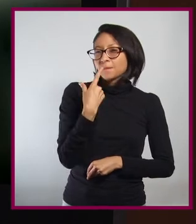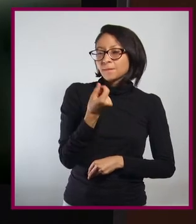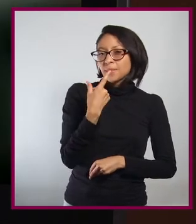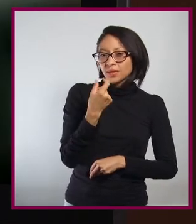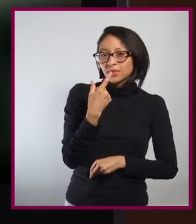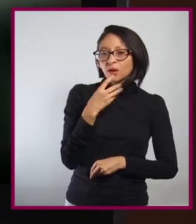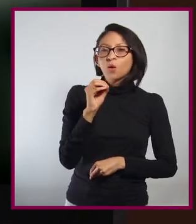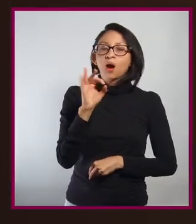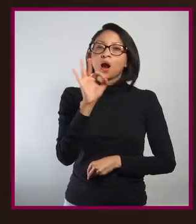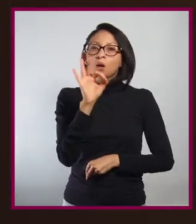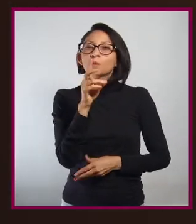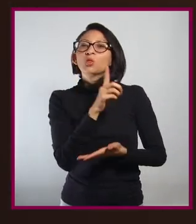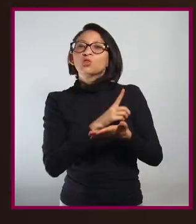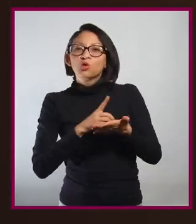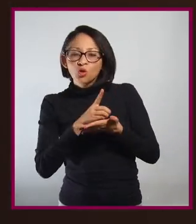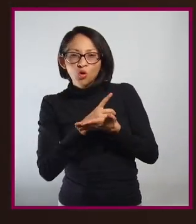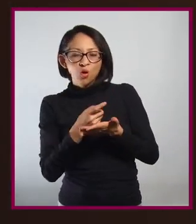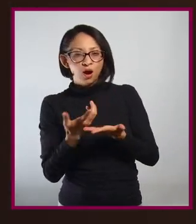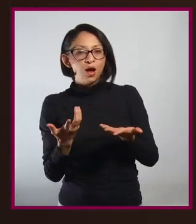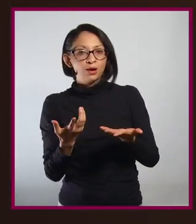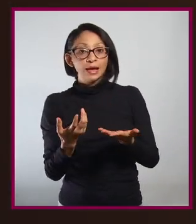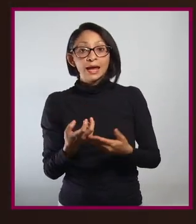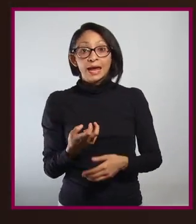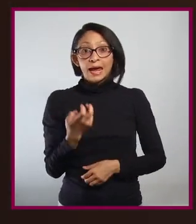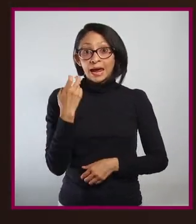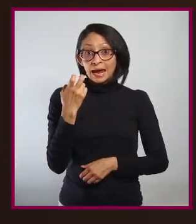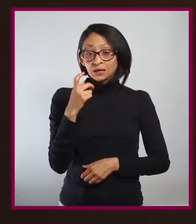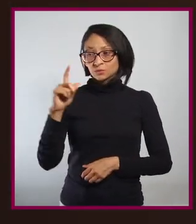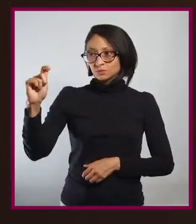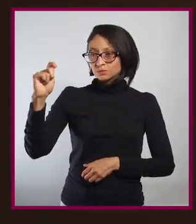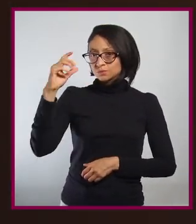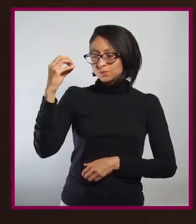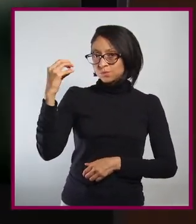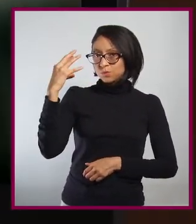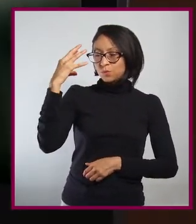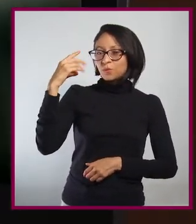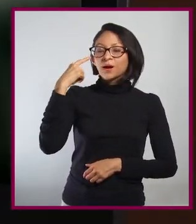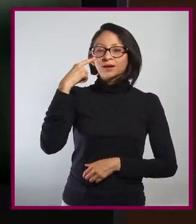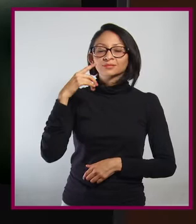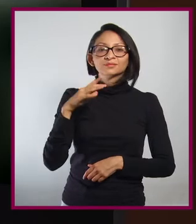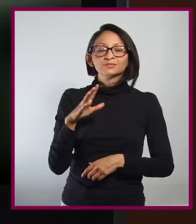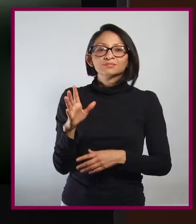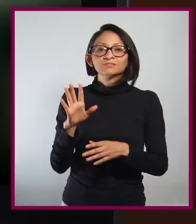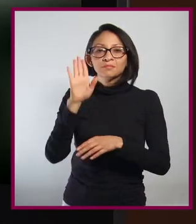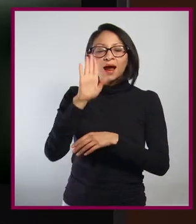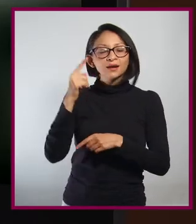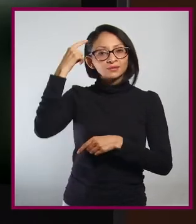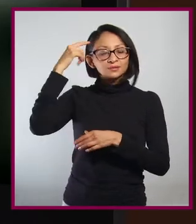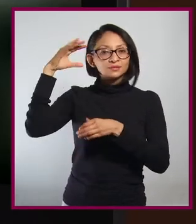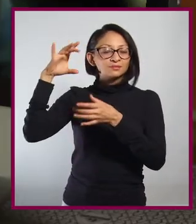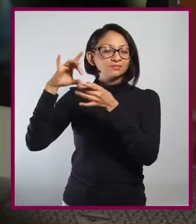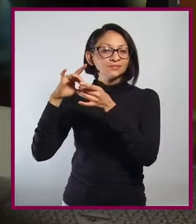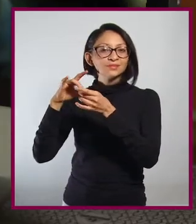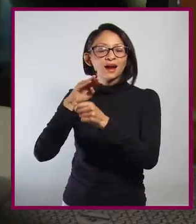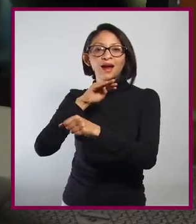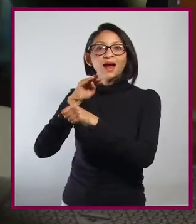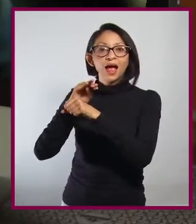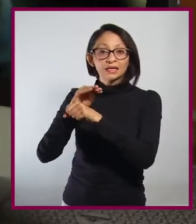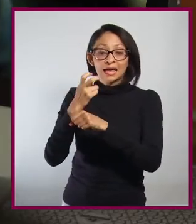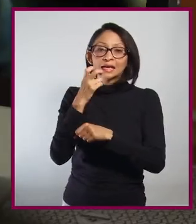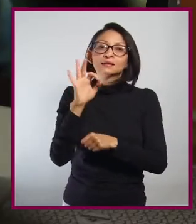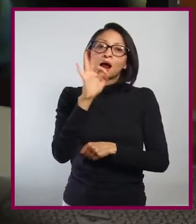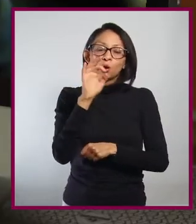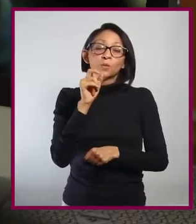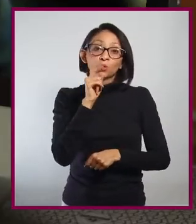algunos medicamentos, el consumo de drogas, y estas no responden al estímulo habitual que es la luz. También eso